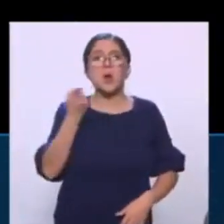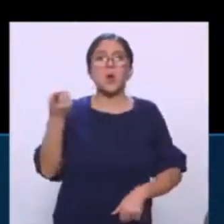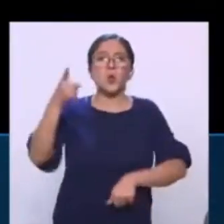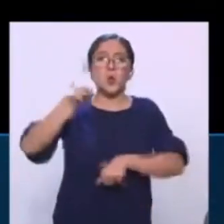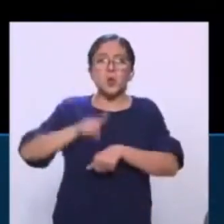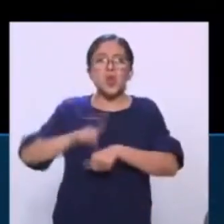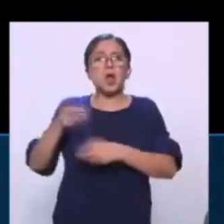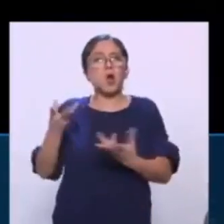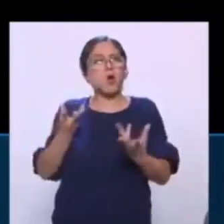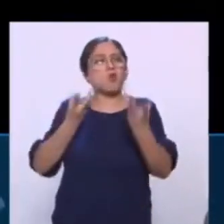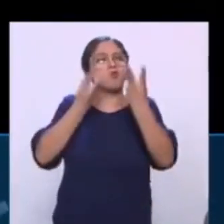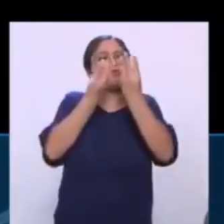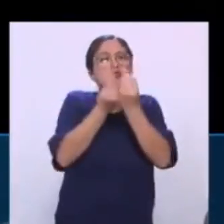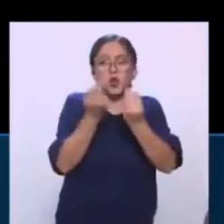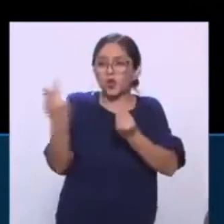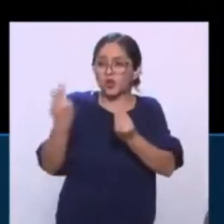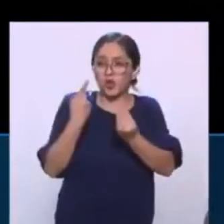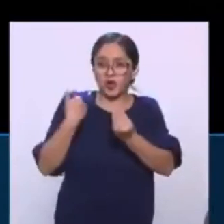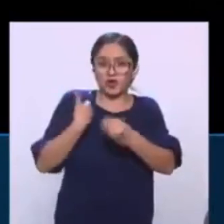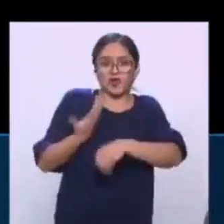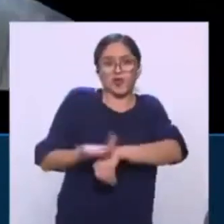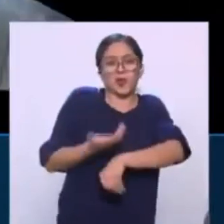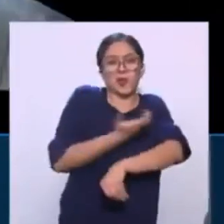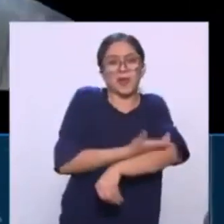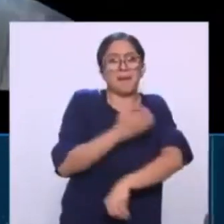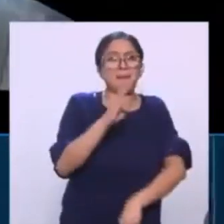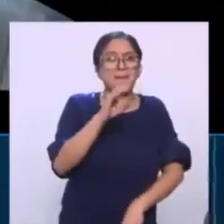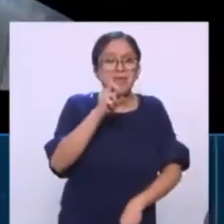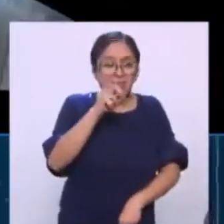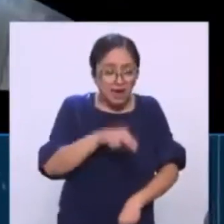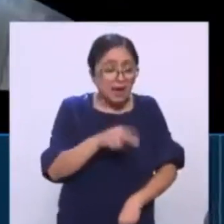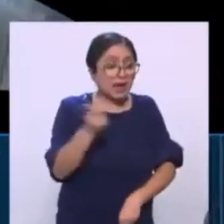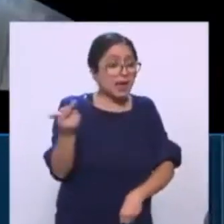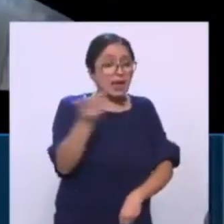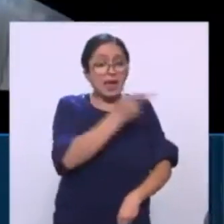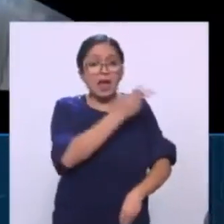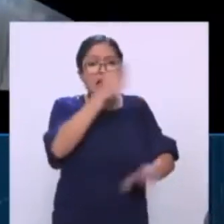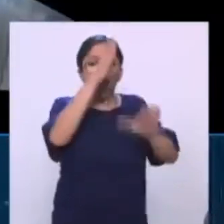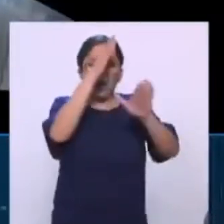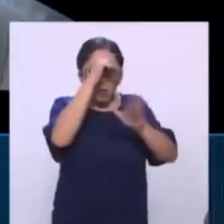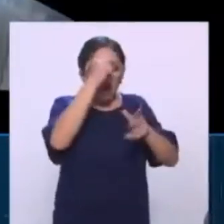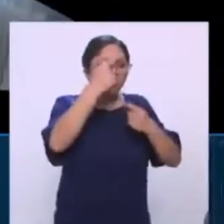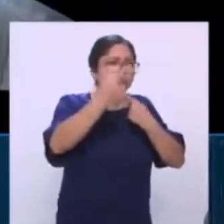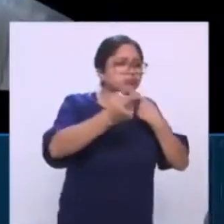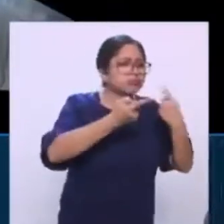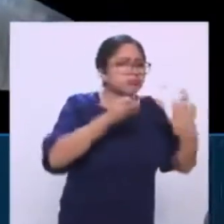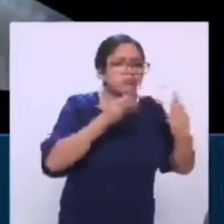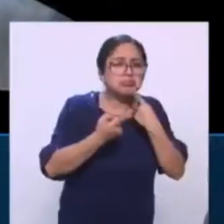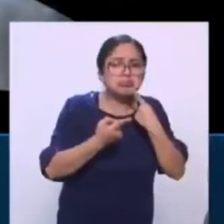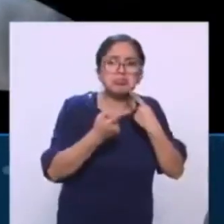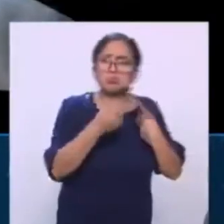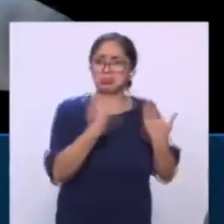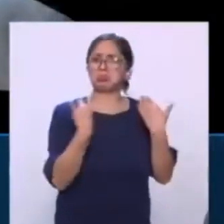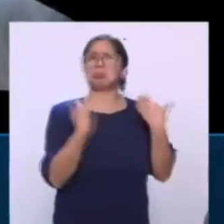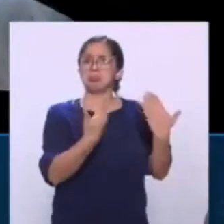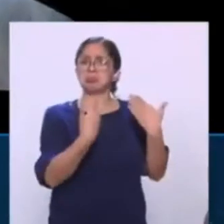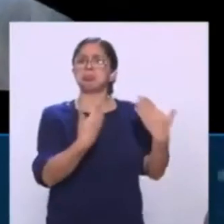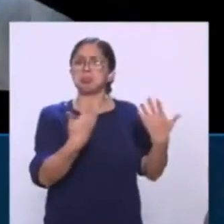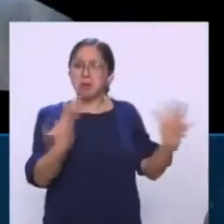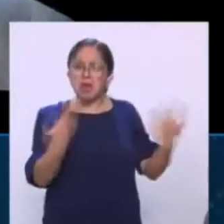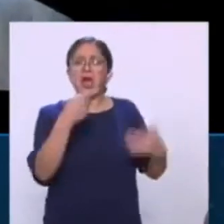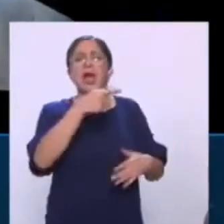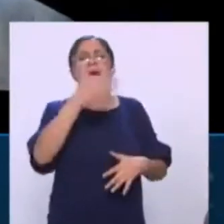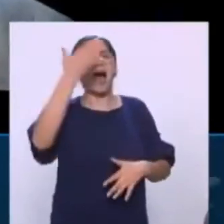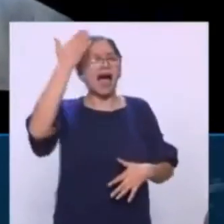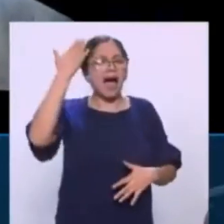señor Biden, y ese encuentro resultó realmente, a mi modo de ver, muy exitoso. Empezó con